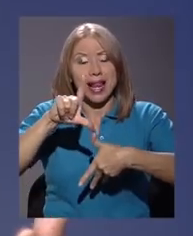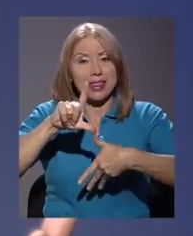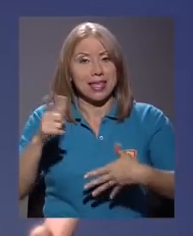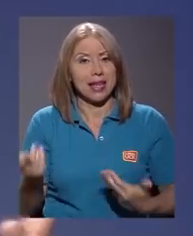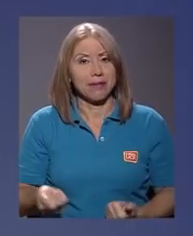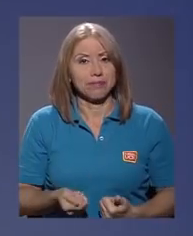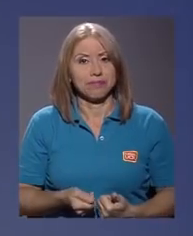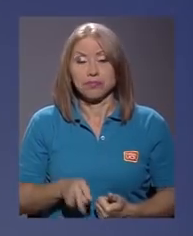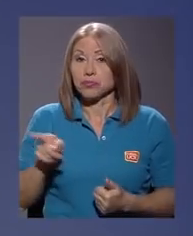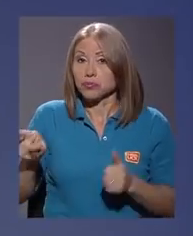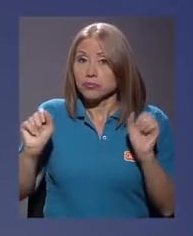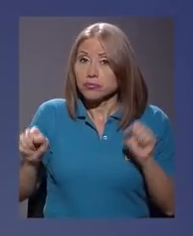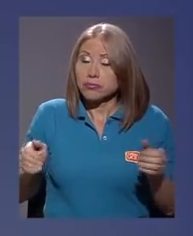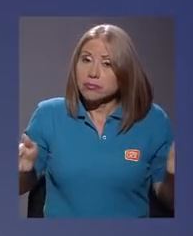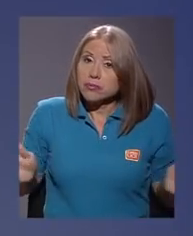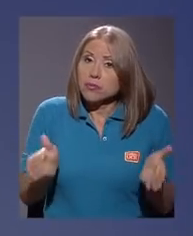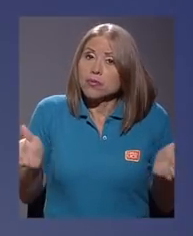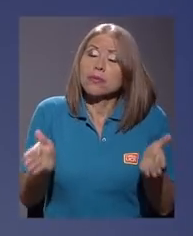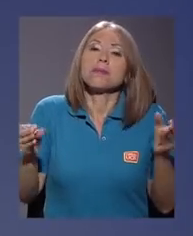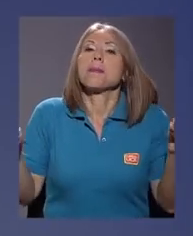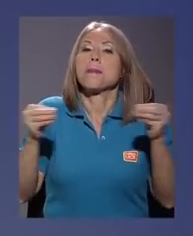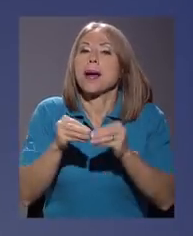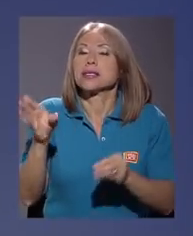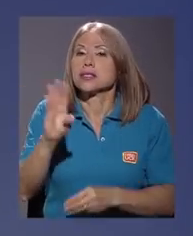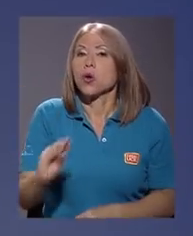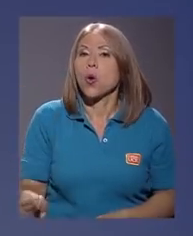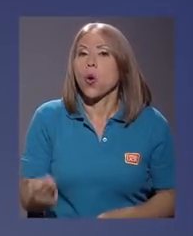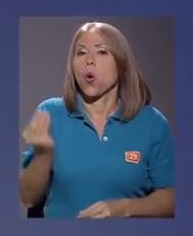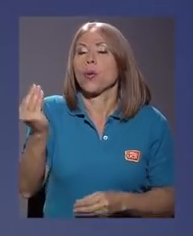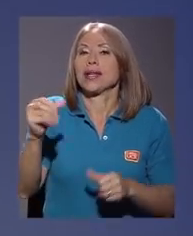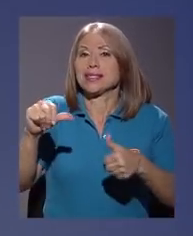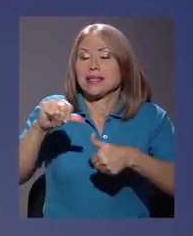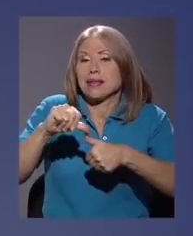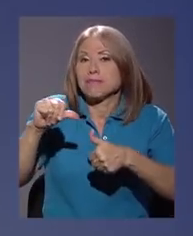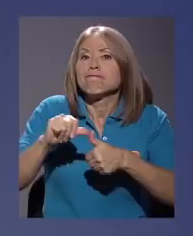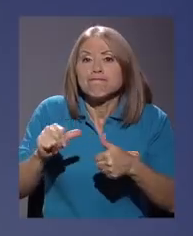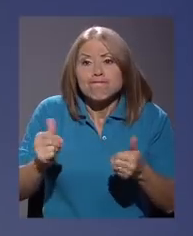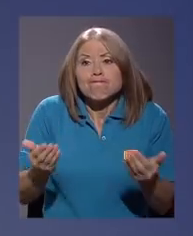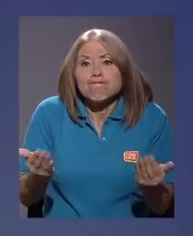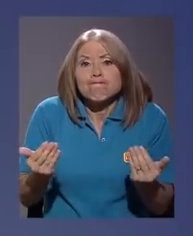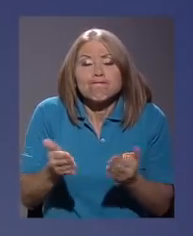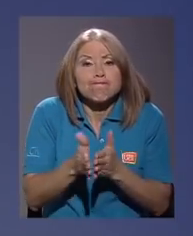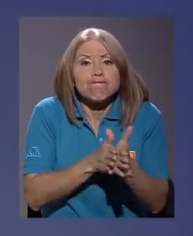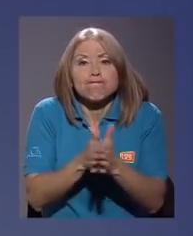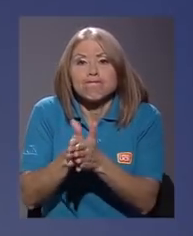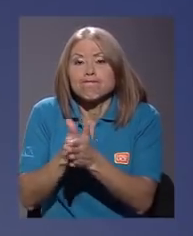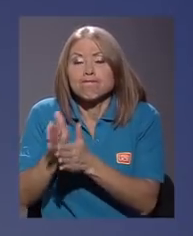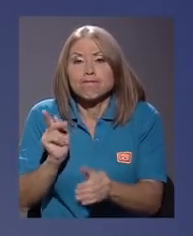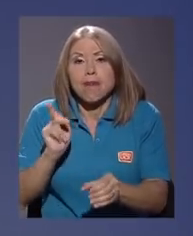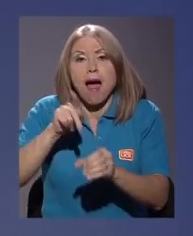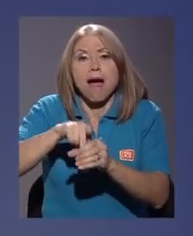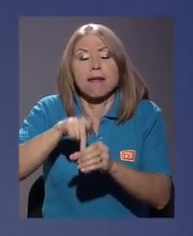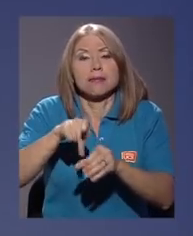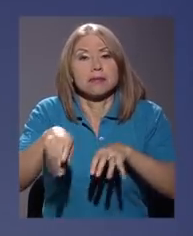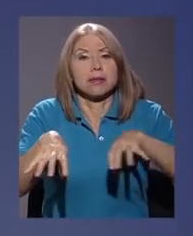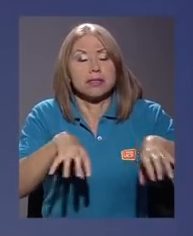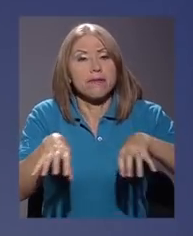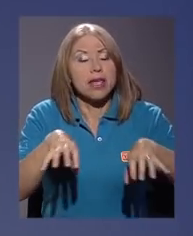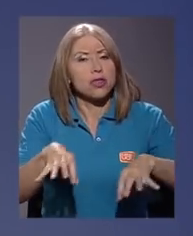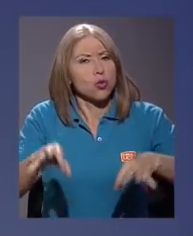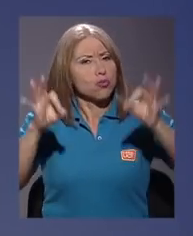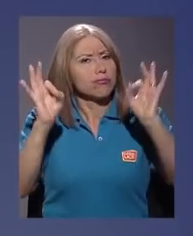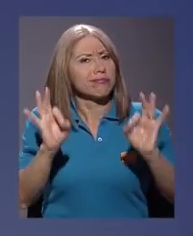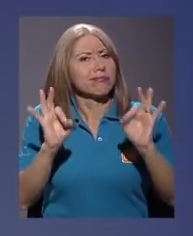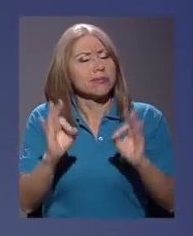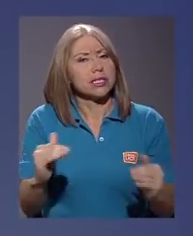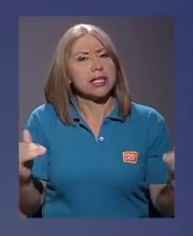vez motivar para que más jóvenes del resto de la región se animen a participar en un evento tan tan bien pensado y de tan buen